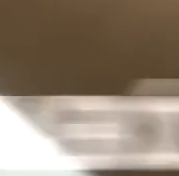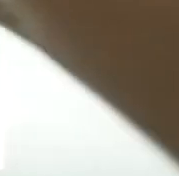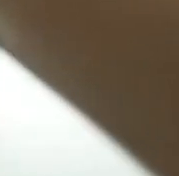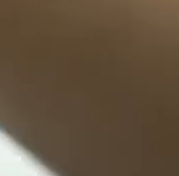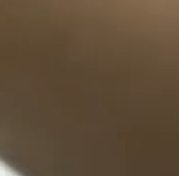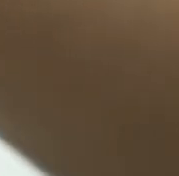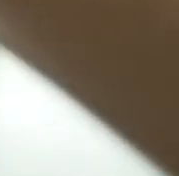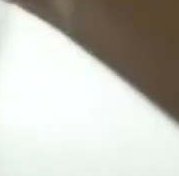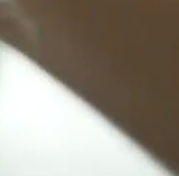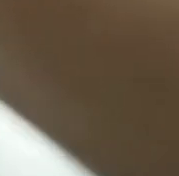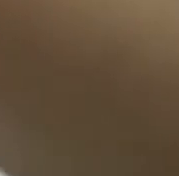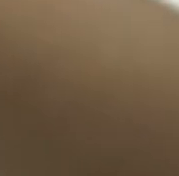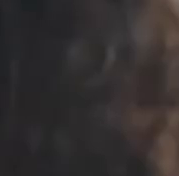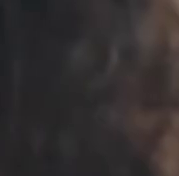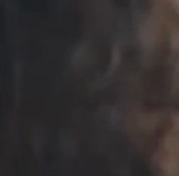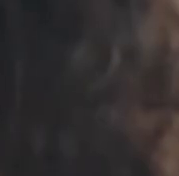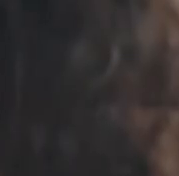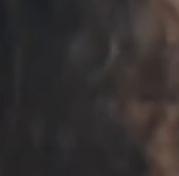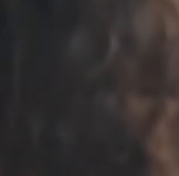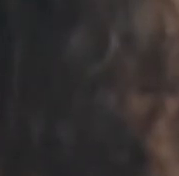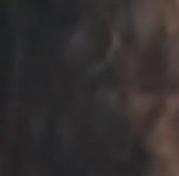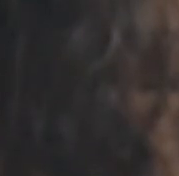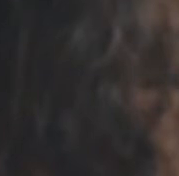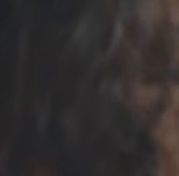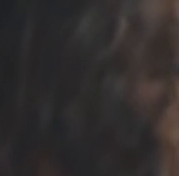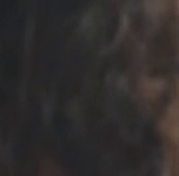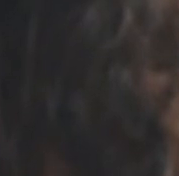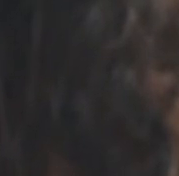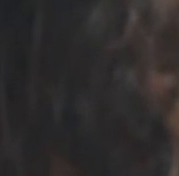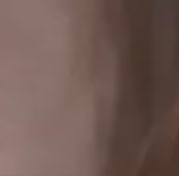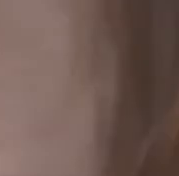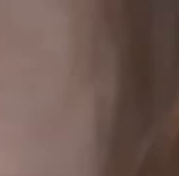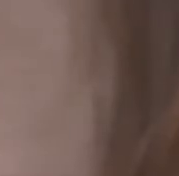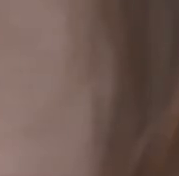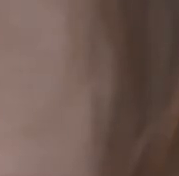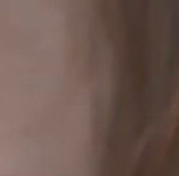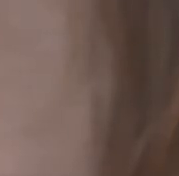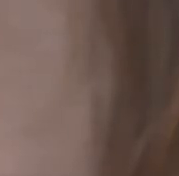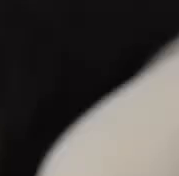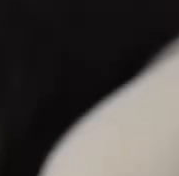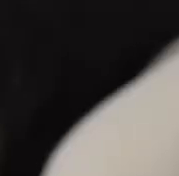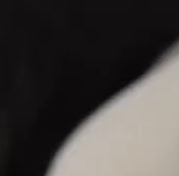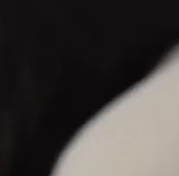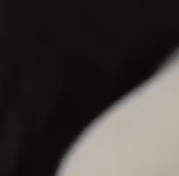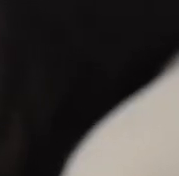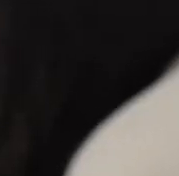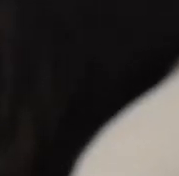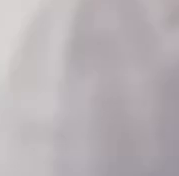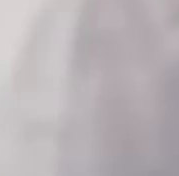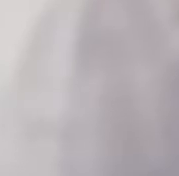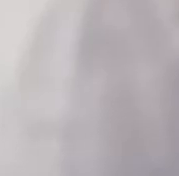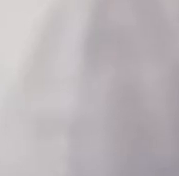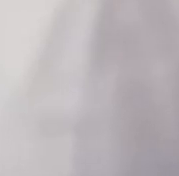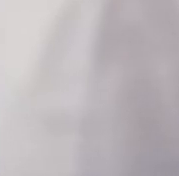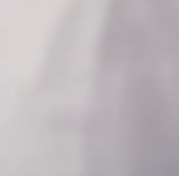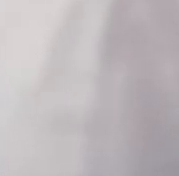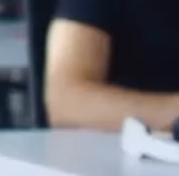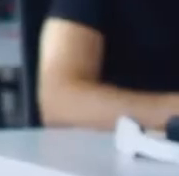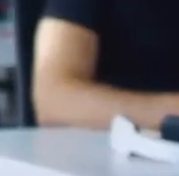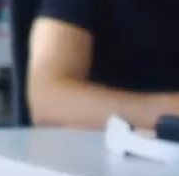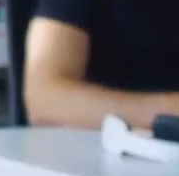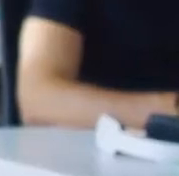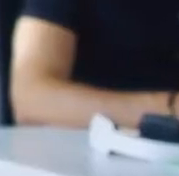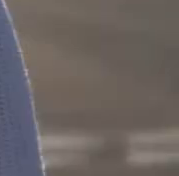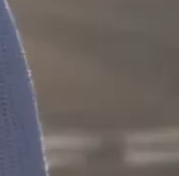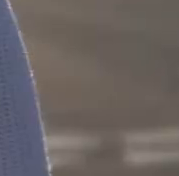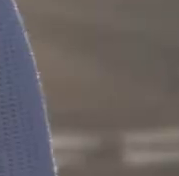con agua y jabón. Evita tocarte los ojos, boca y nariz. Si presentas síntomas, acude a tu médico.